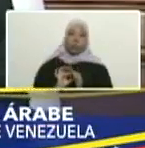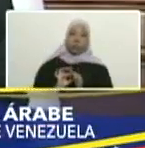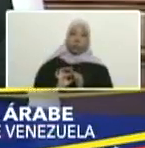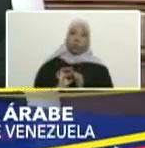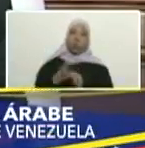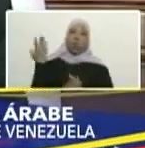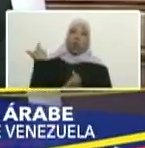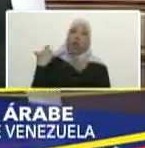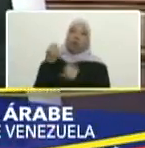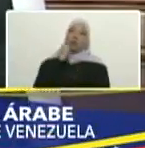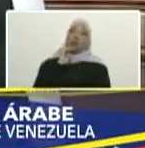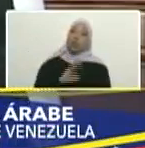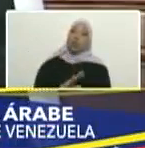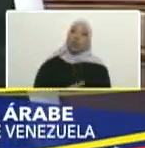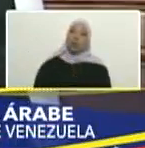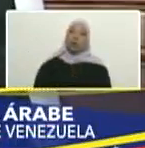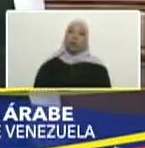ancestral,